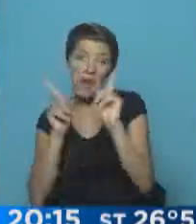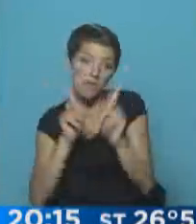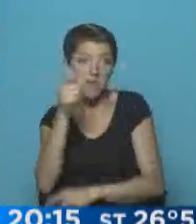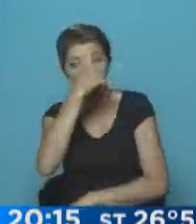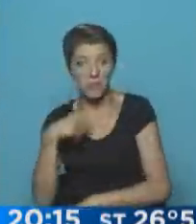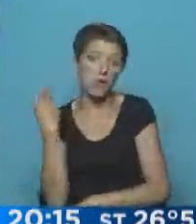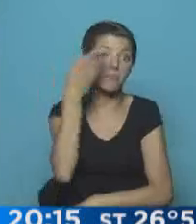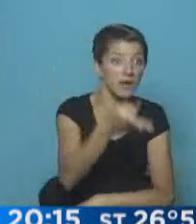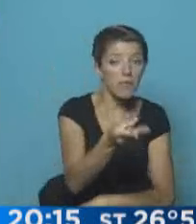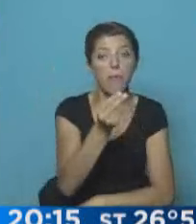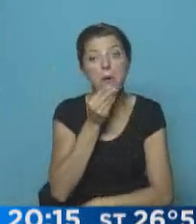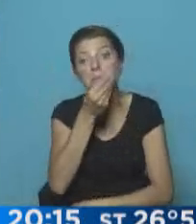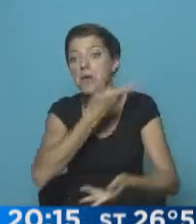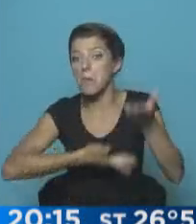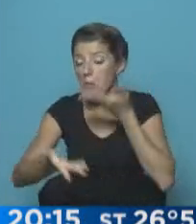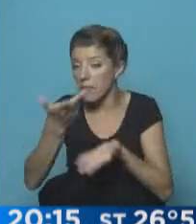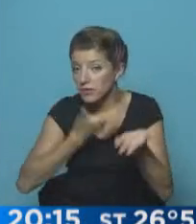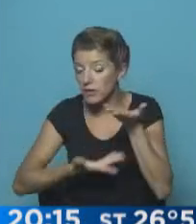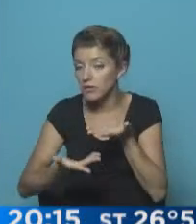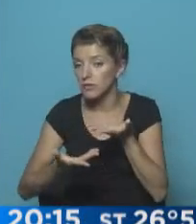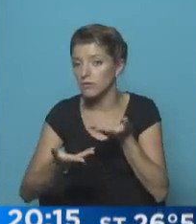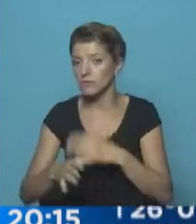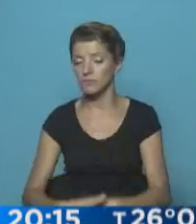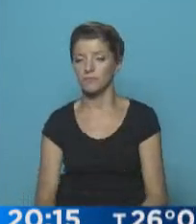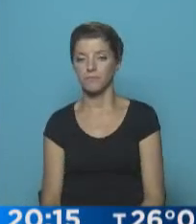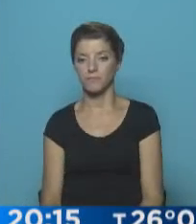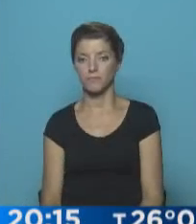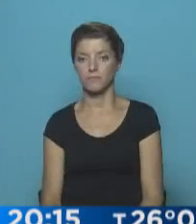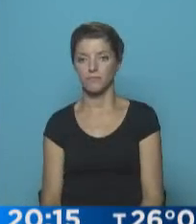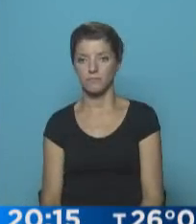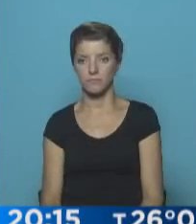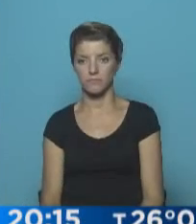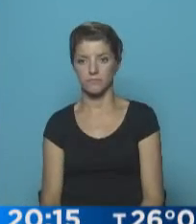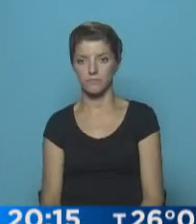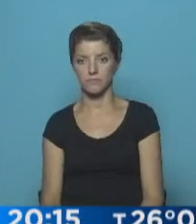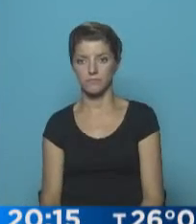íbamos a comer allá, vio. ¿Cómo es? Pero